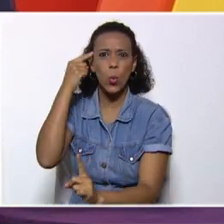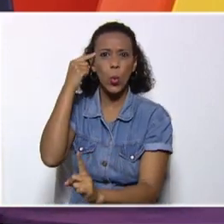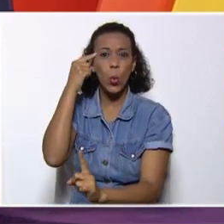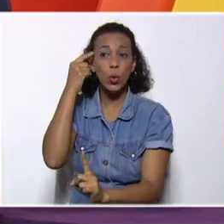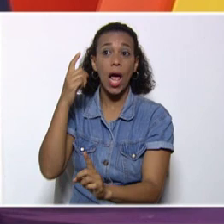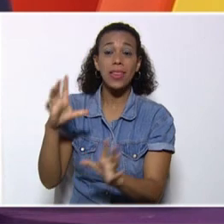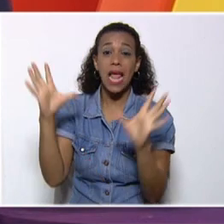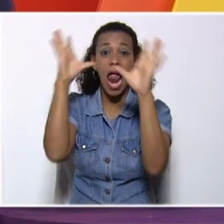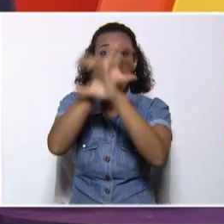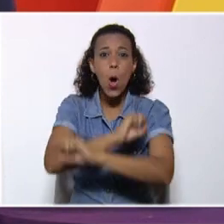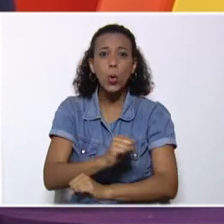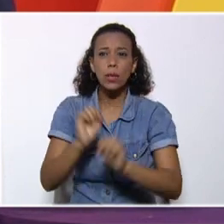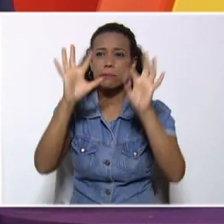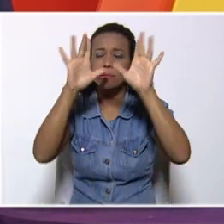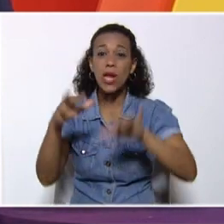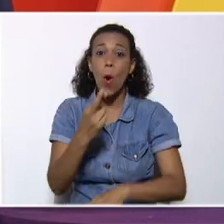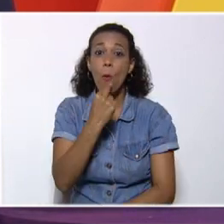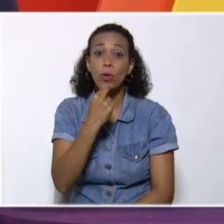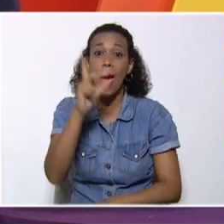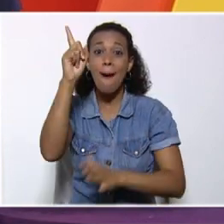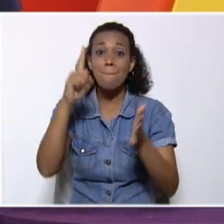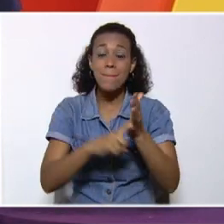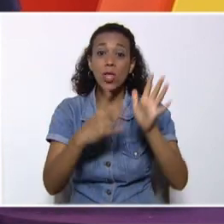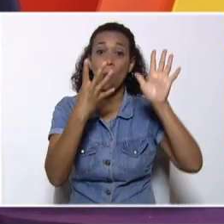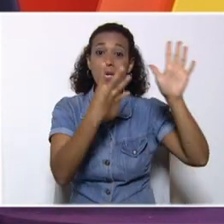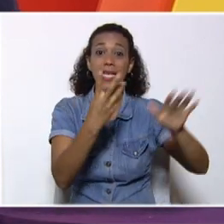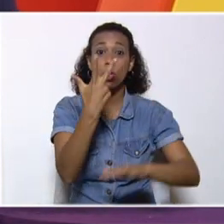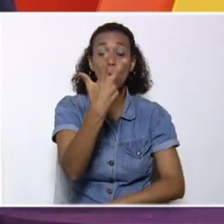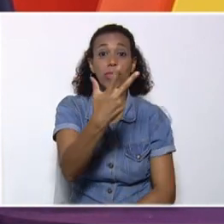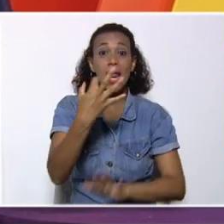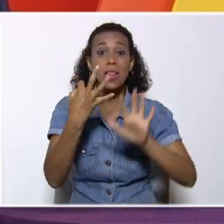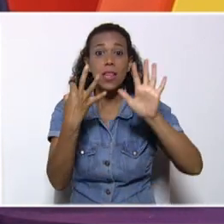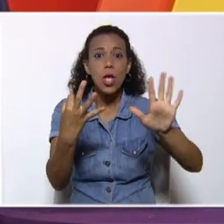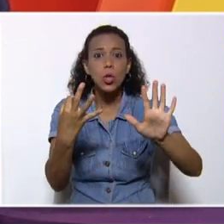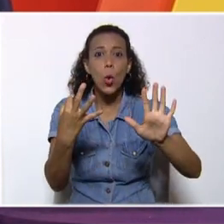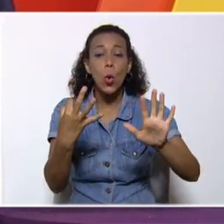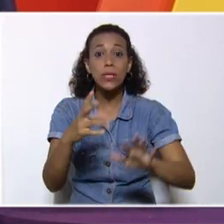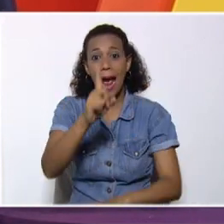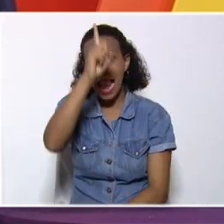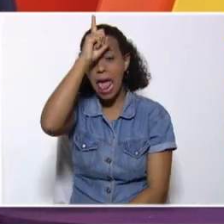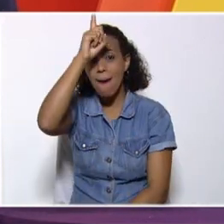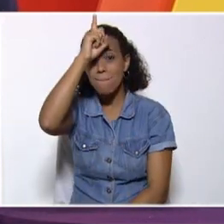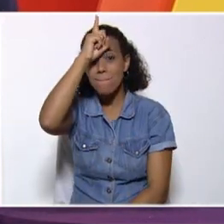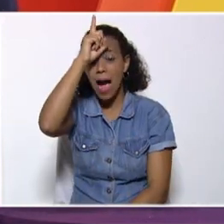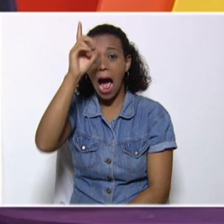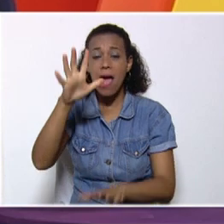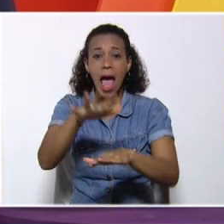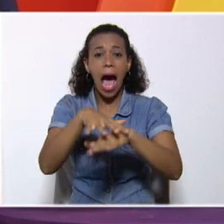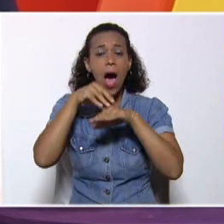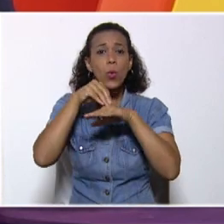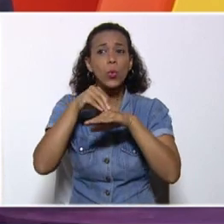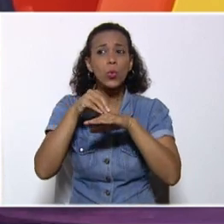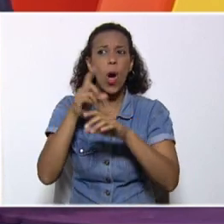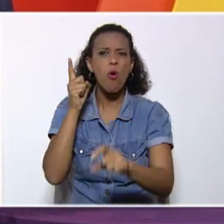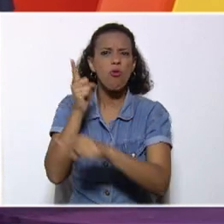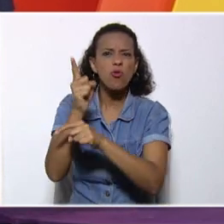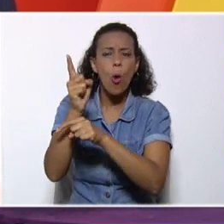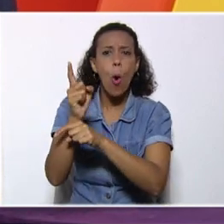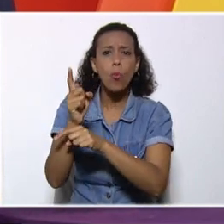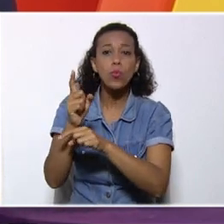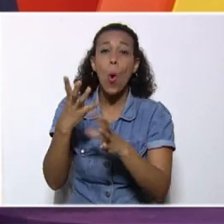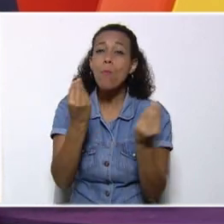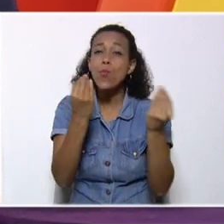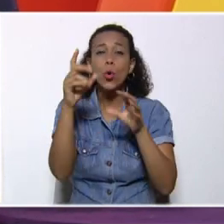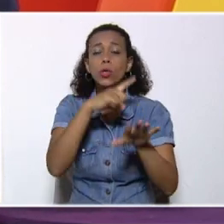producto de la Noche de los Cristales Rojos en el año 1938 en Alemania y Austria, fue un ataque que